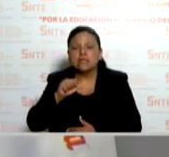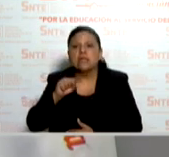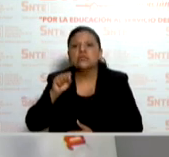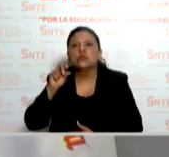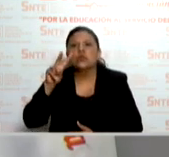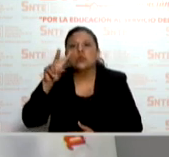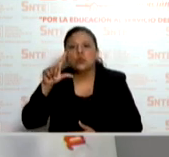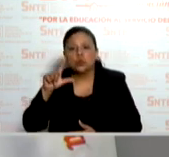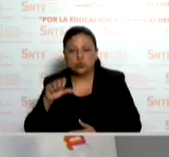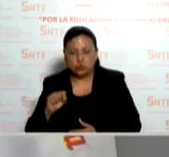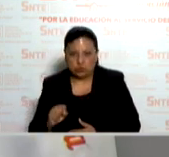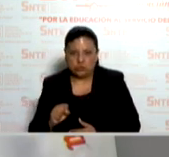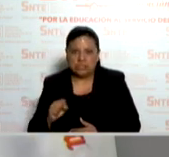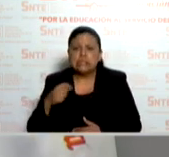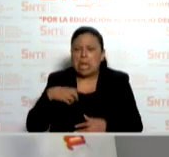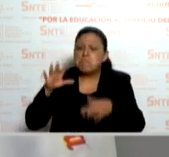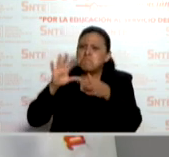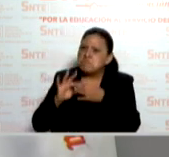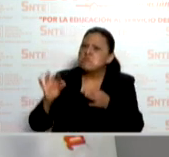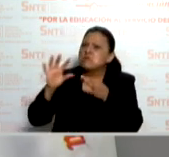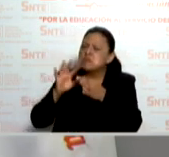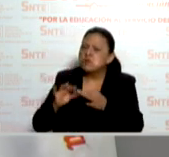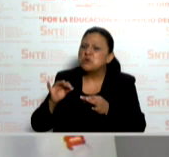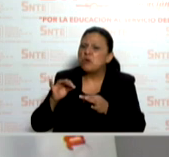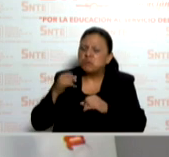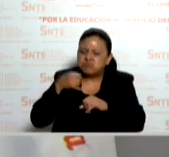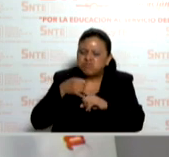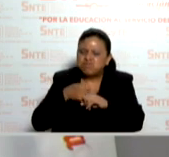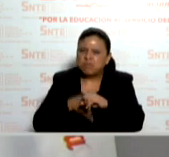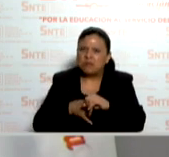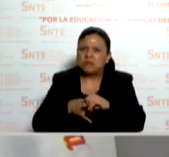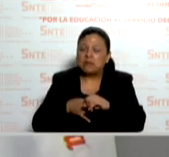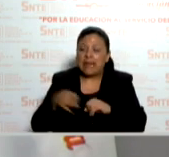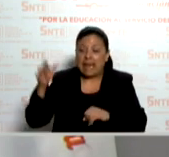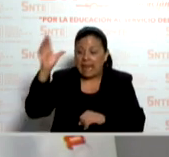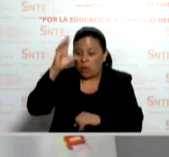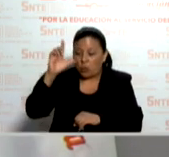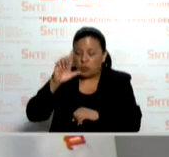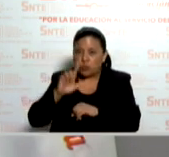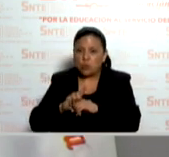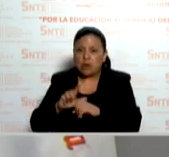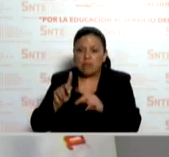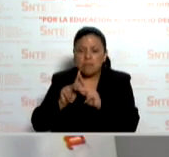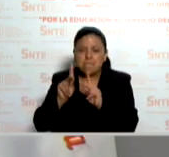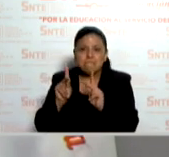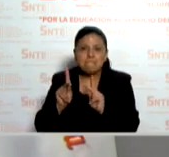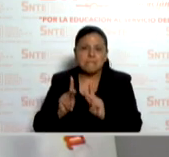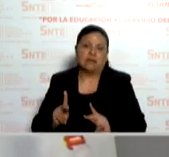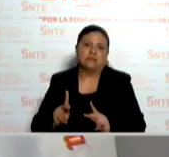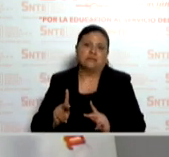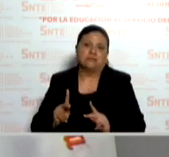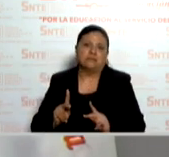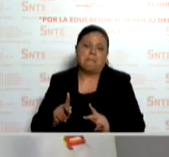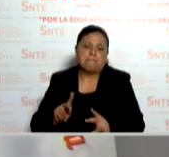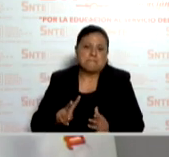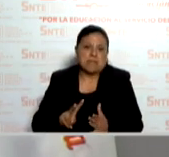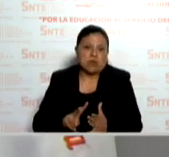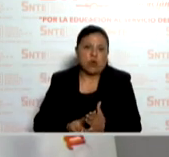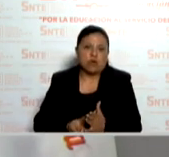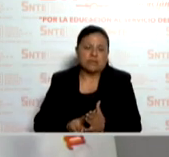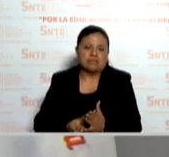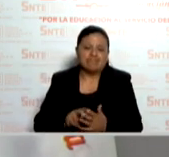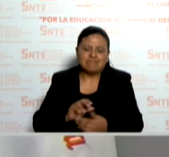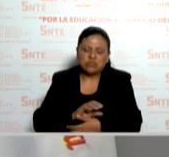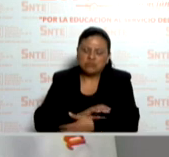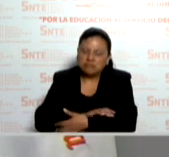la educación, la construcción de una cultura de paz basada en los valores universales de